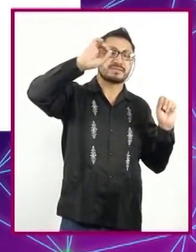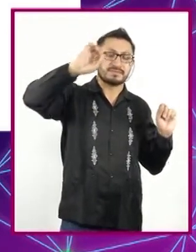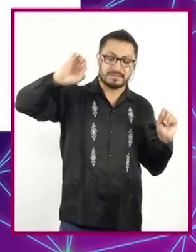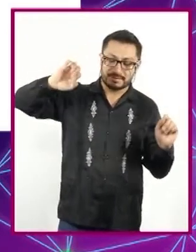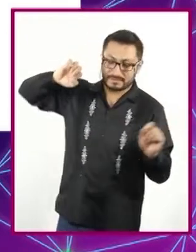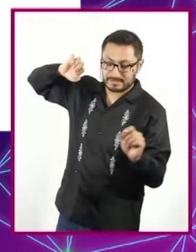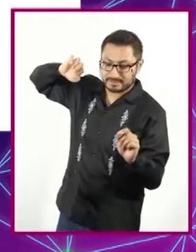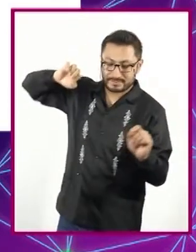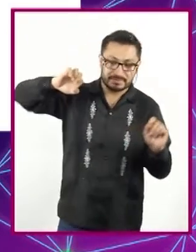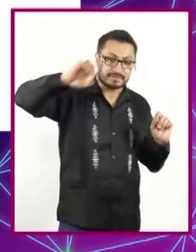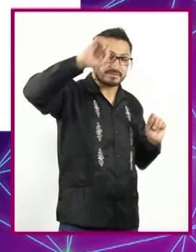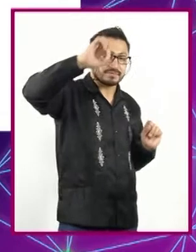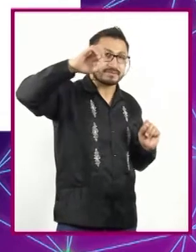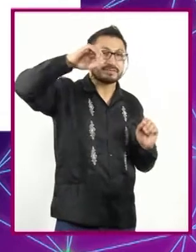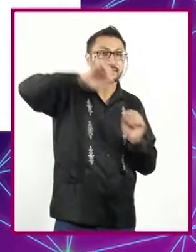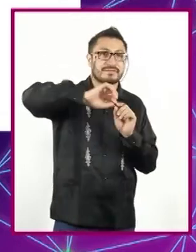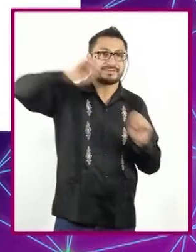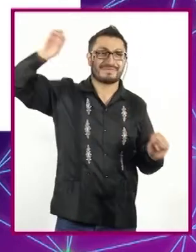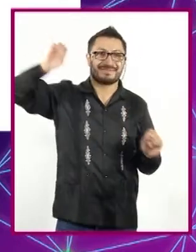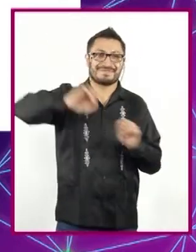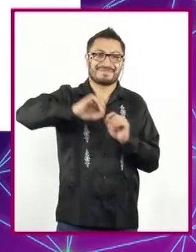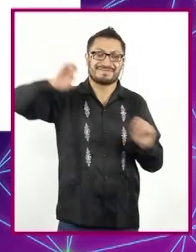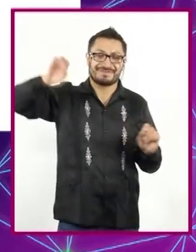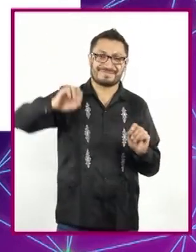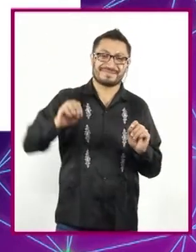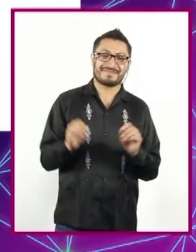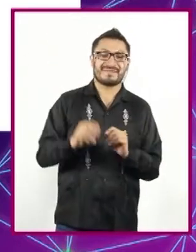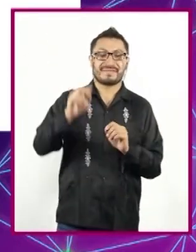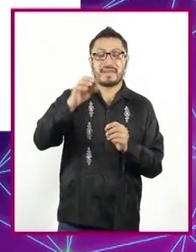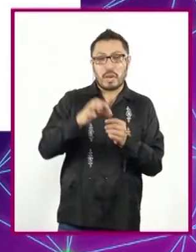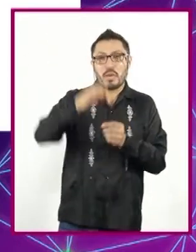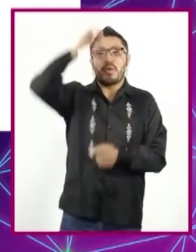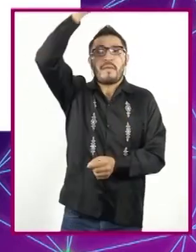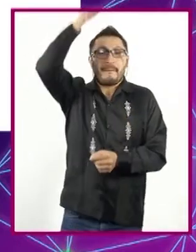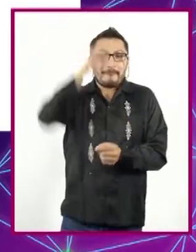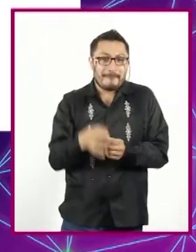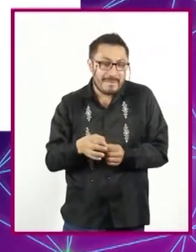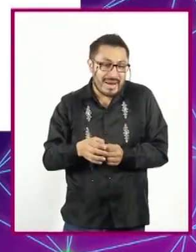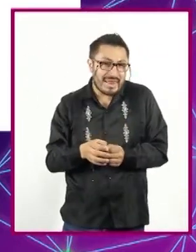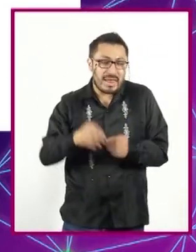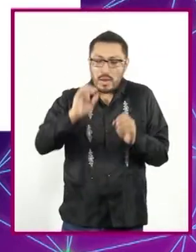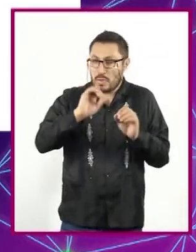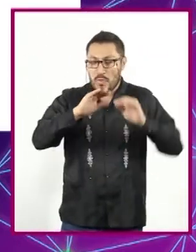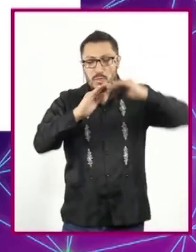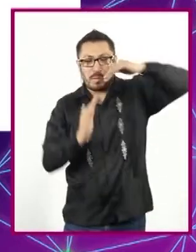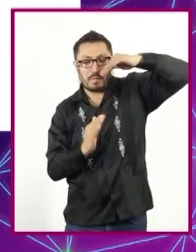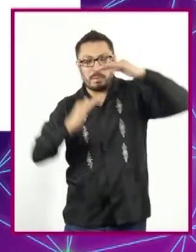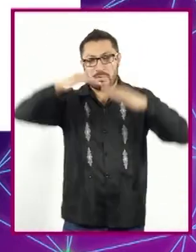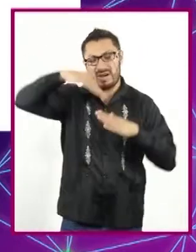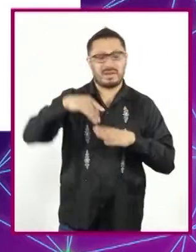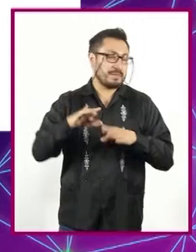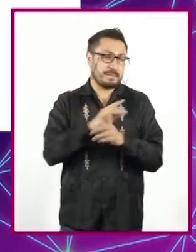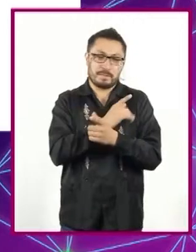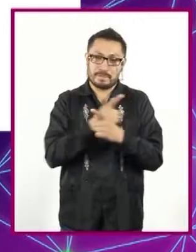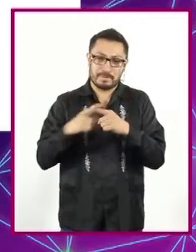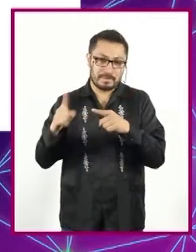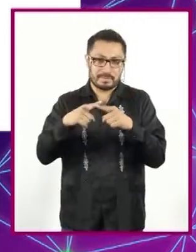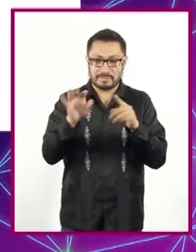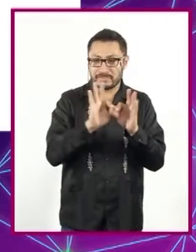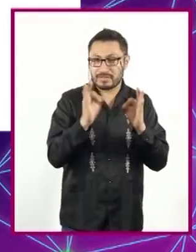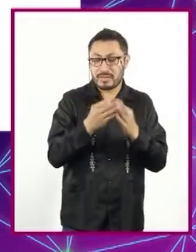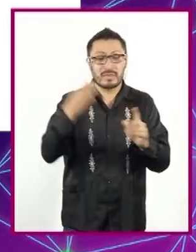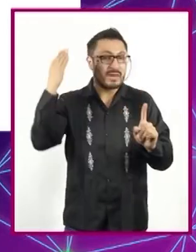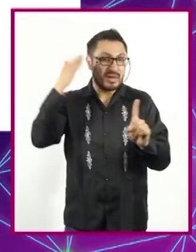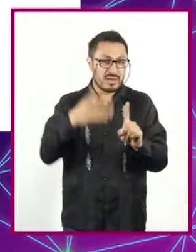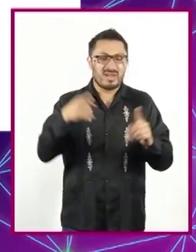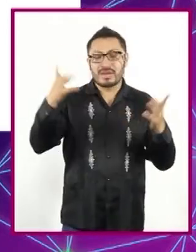pueda colocar en horizontal, vertical o de cualquier forma inclinada. Esto con la finalidad de